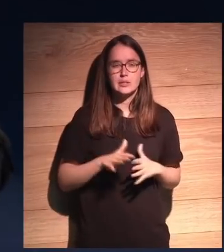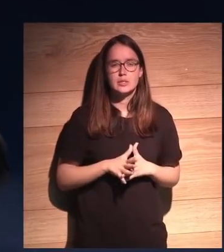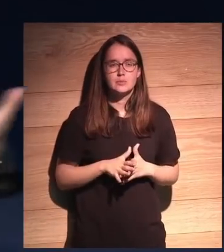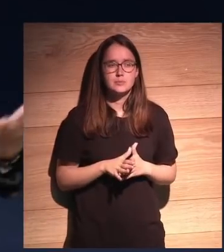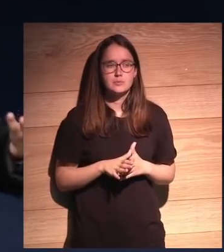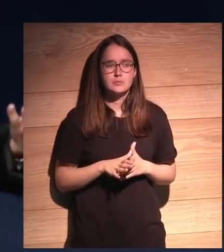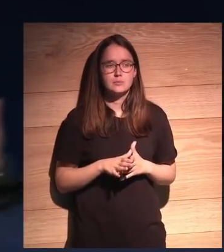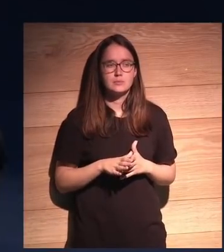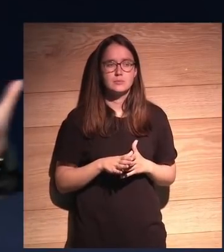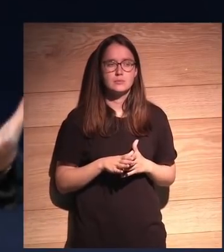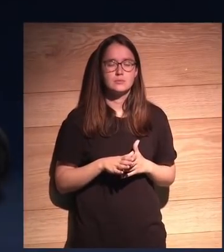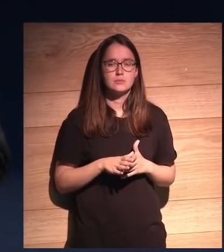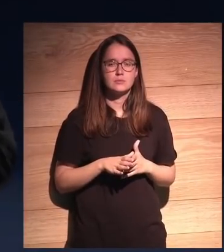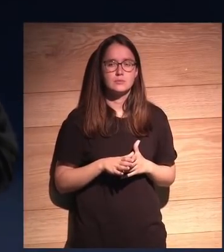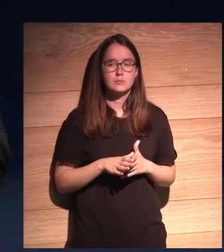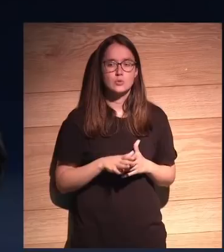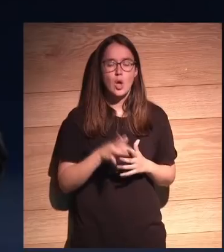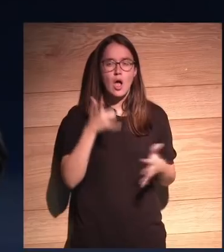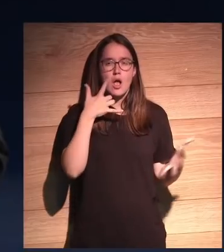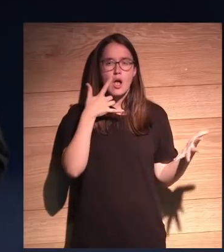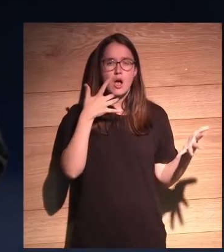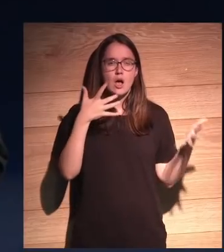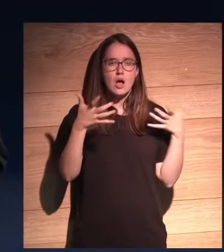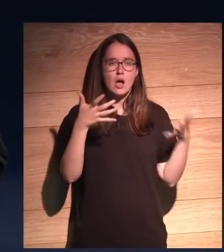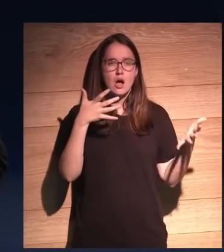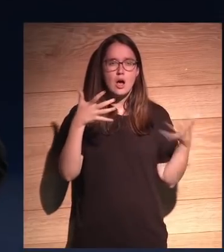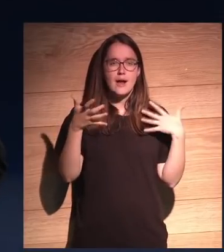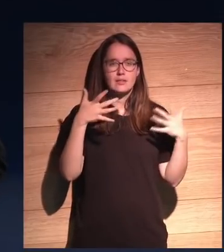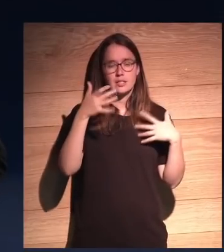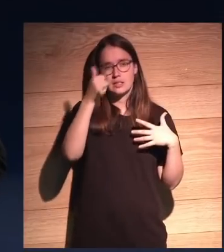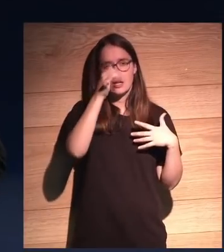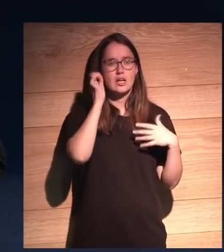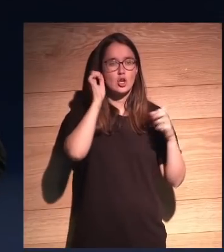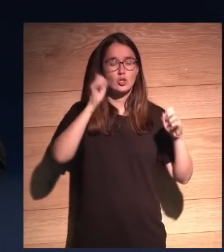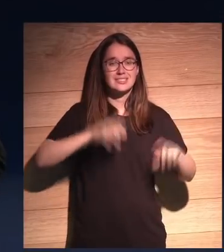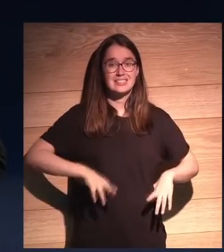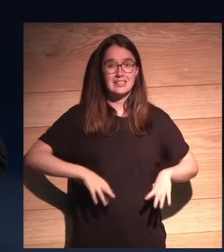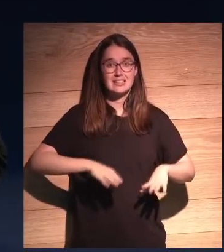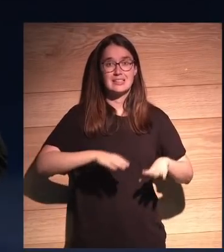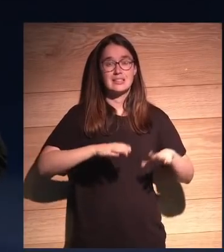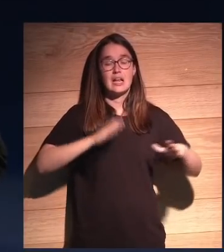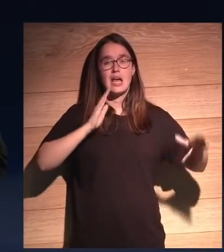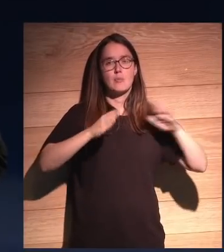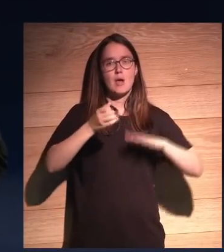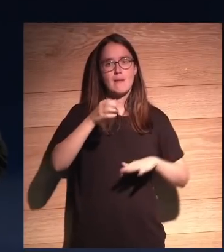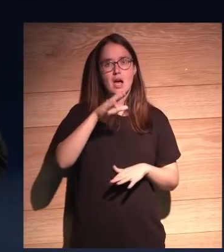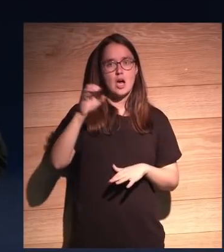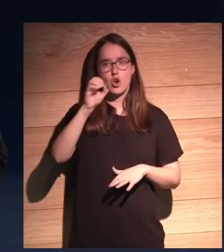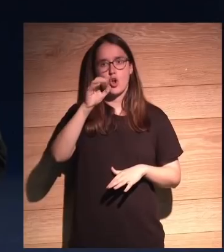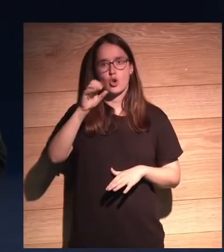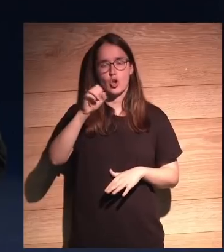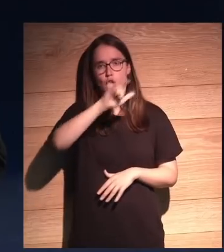y uno de los grandes artistas sin género del barroco italiano.